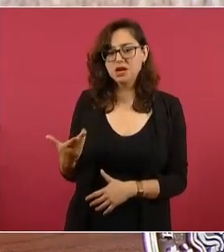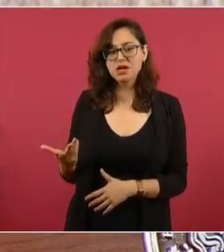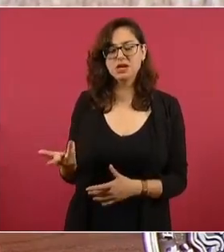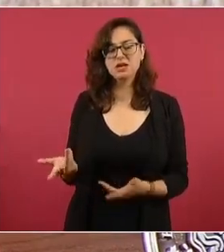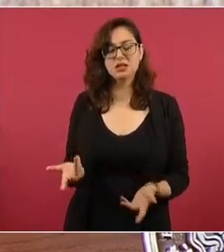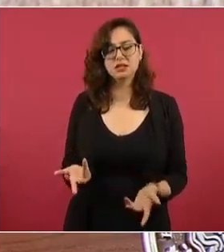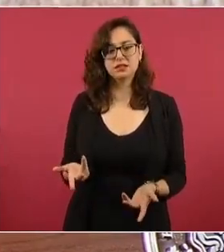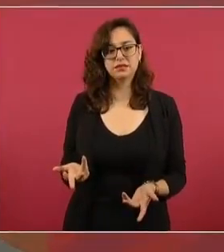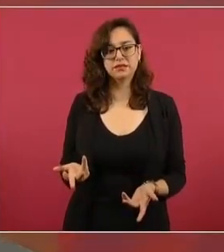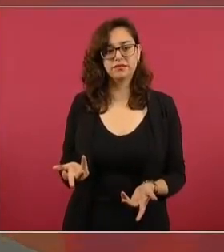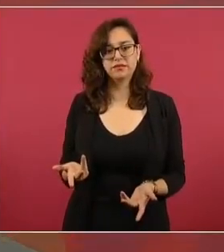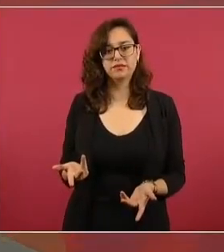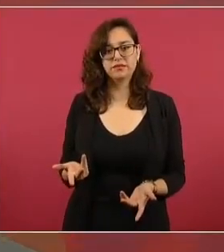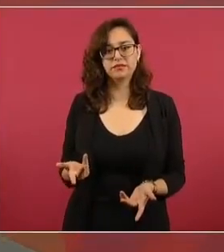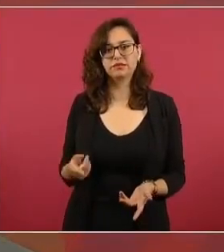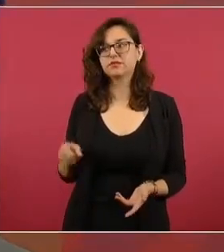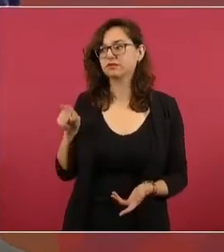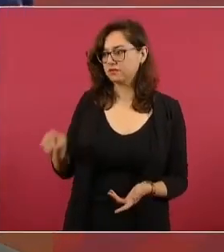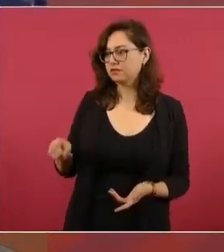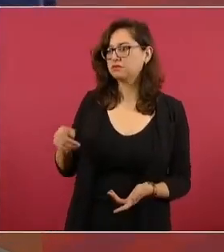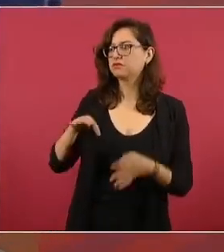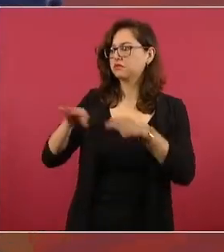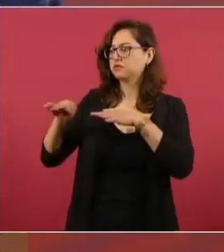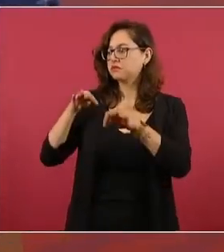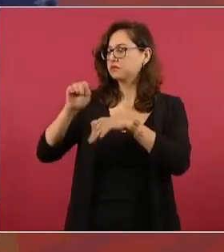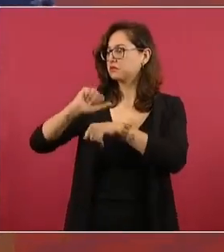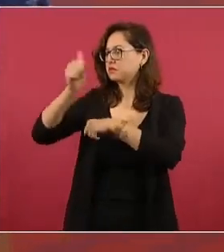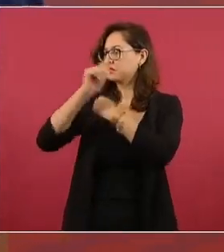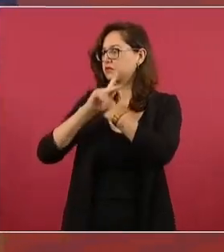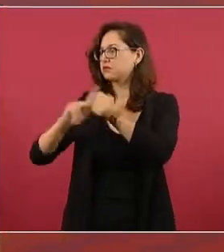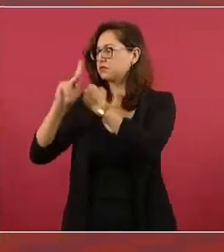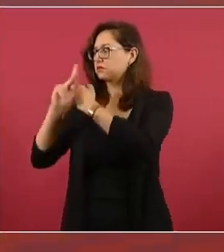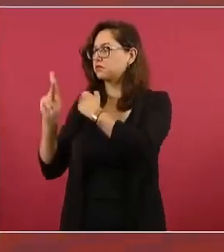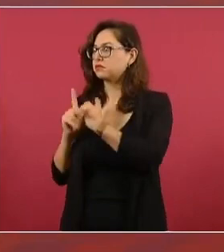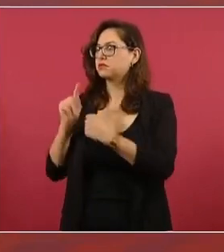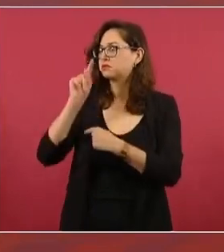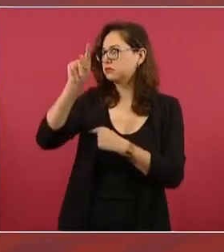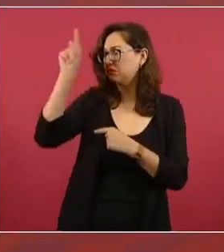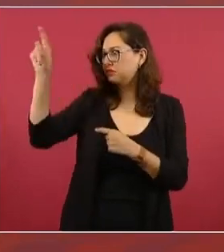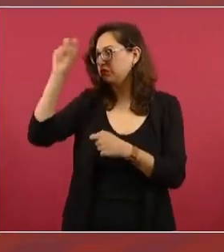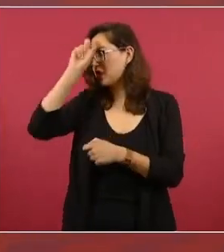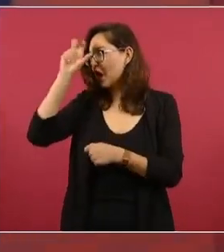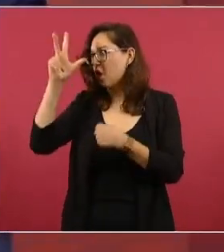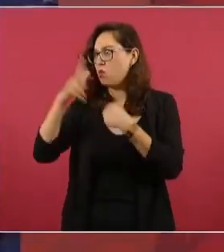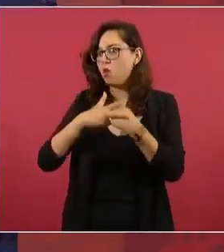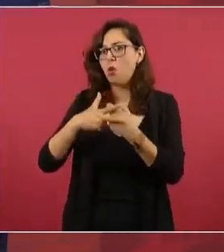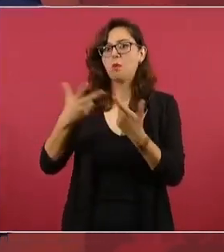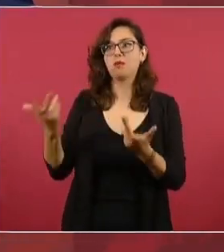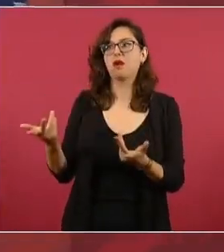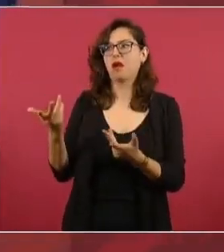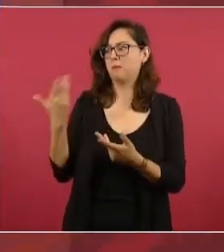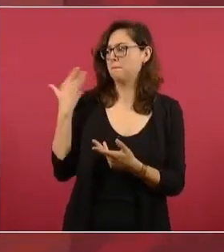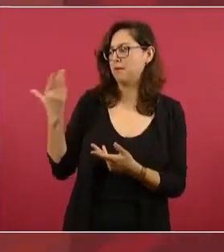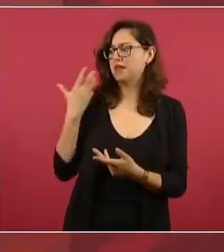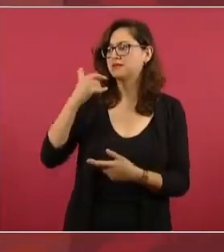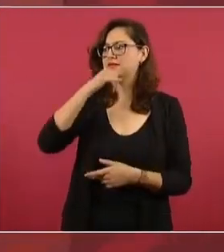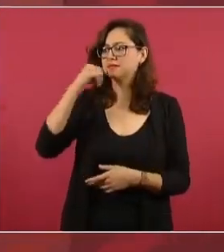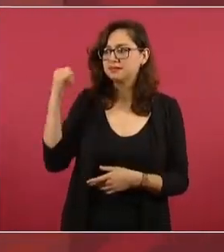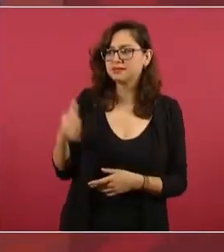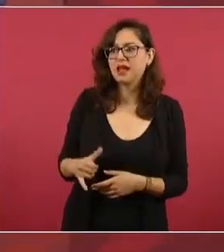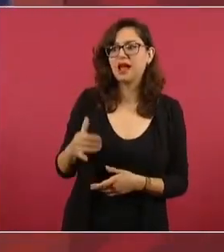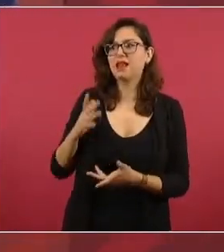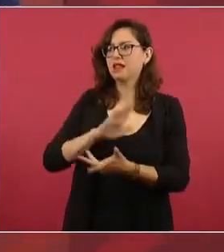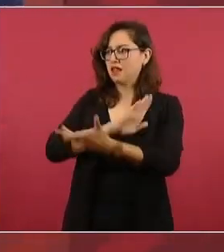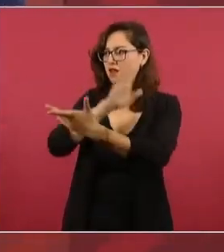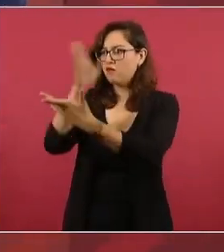van a Europa, fueron a ayudar a Italia en los momentos más